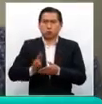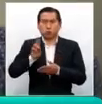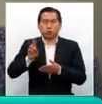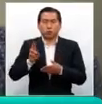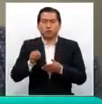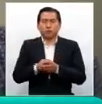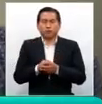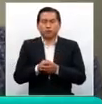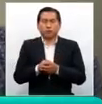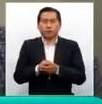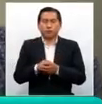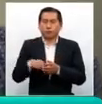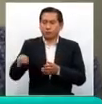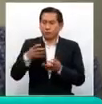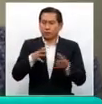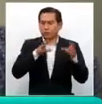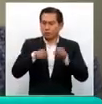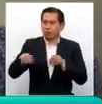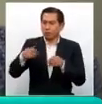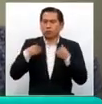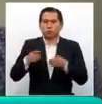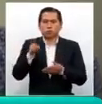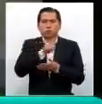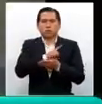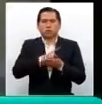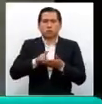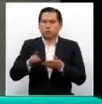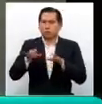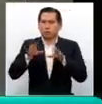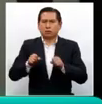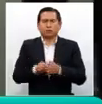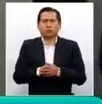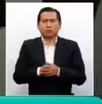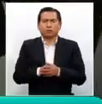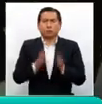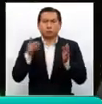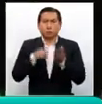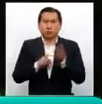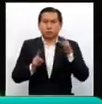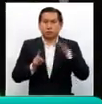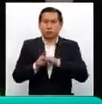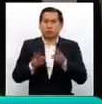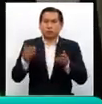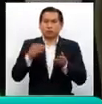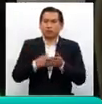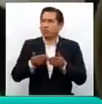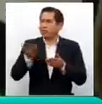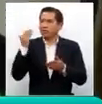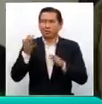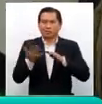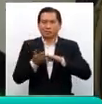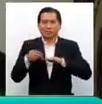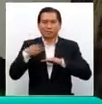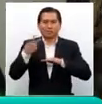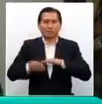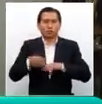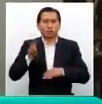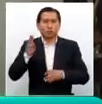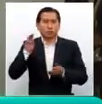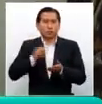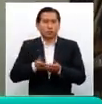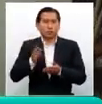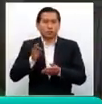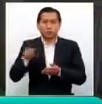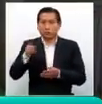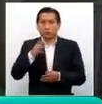y la tienen tomada por lo menos una semana. Acciones similares revivimos en el golpe de 2019, cuando militares